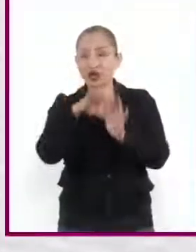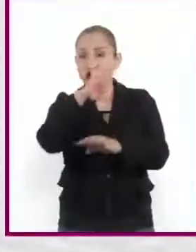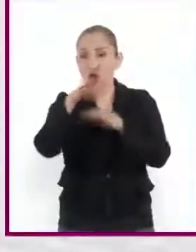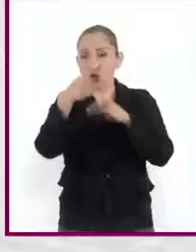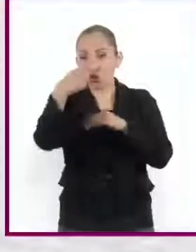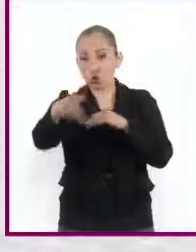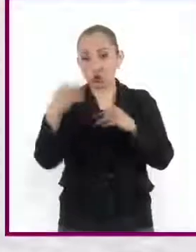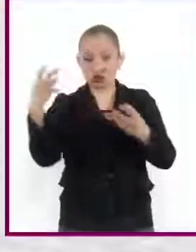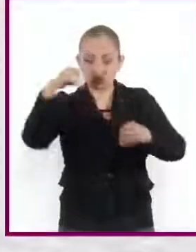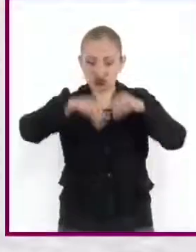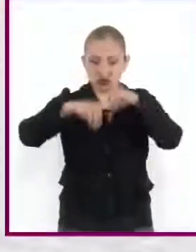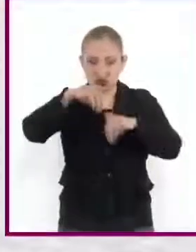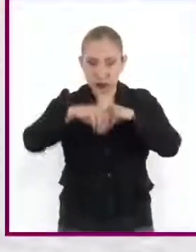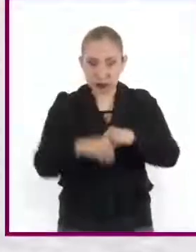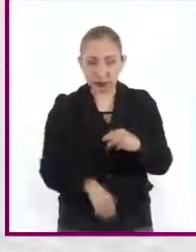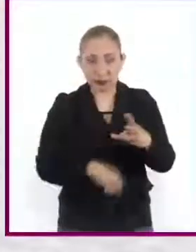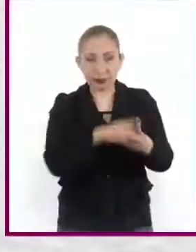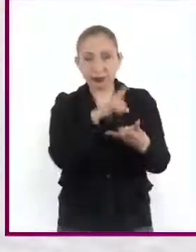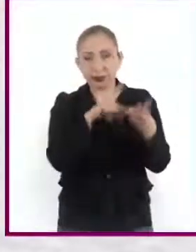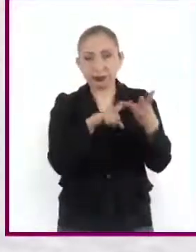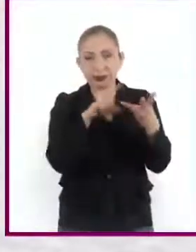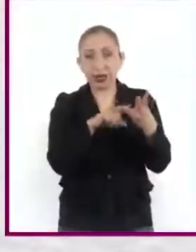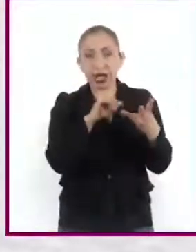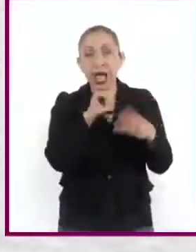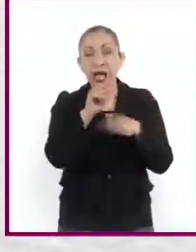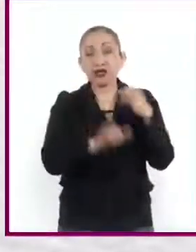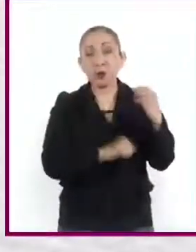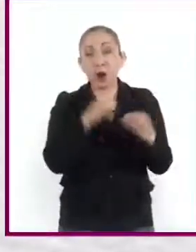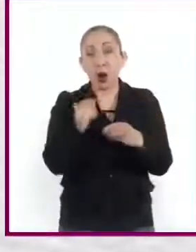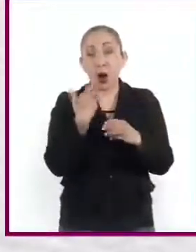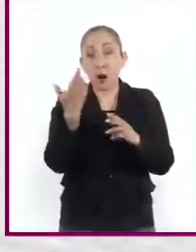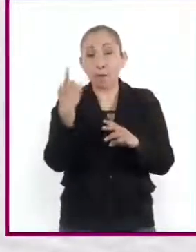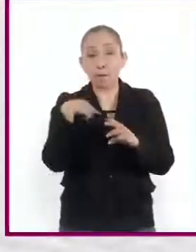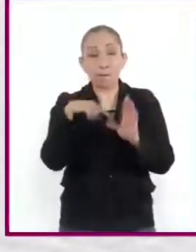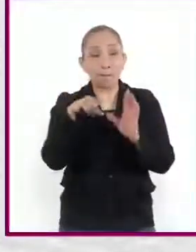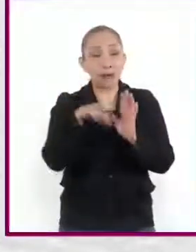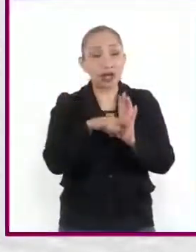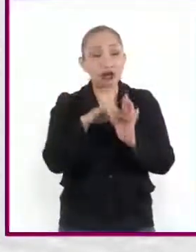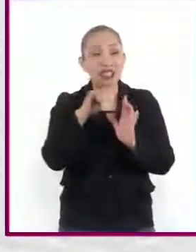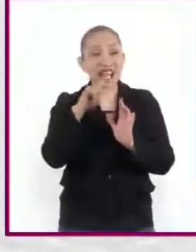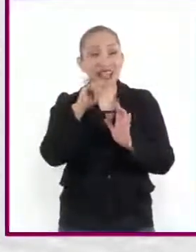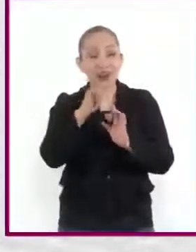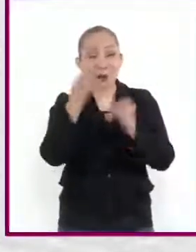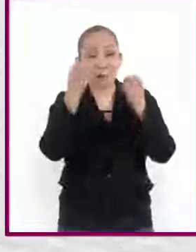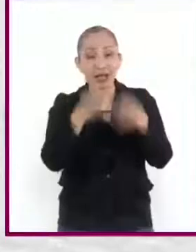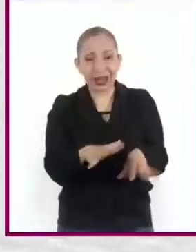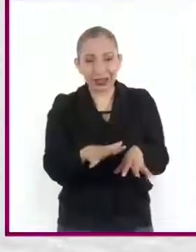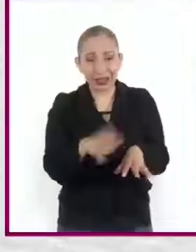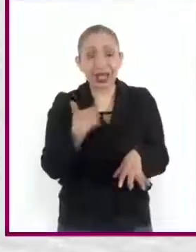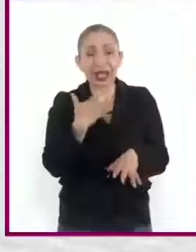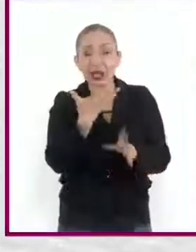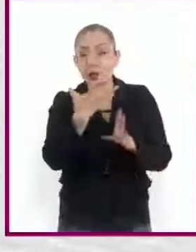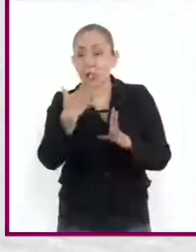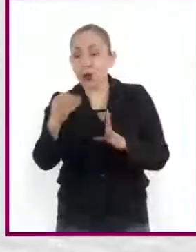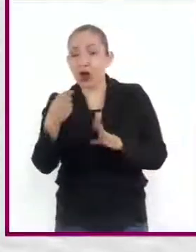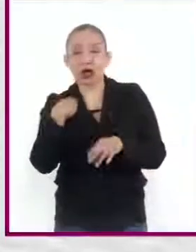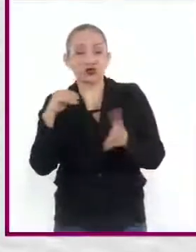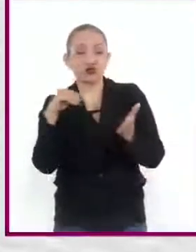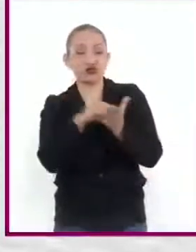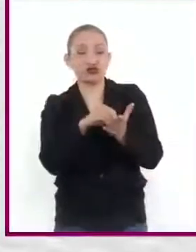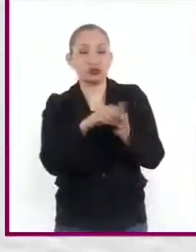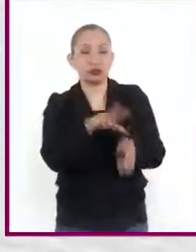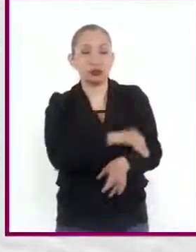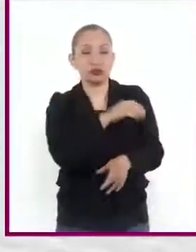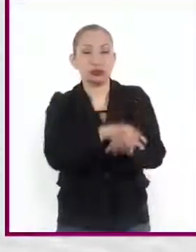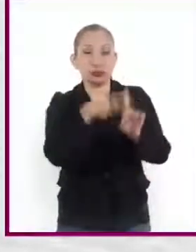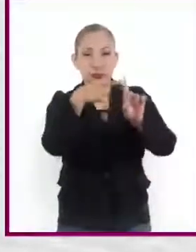sus compuestos. 3. El átomo menos electronegativo perderá electrones y se le asigna una carga